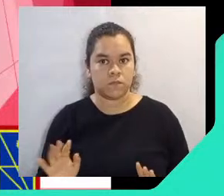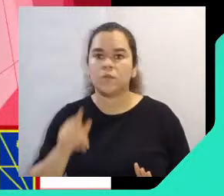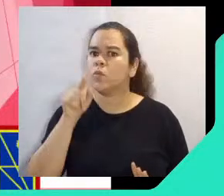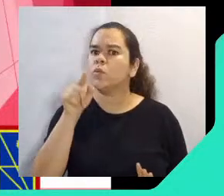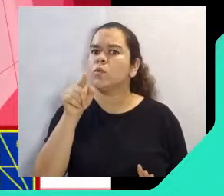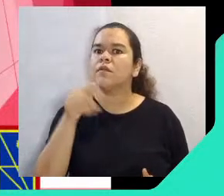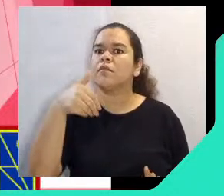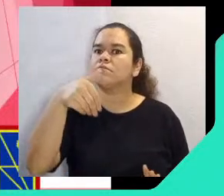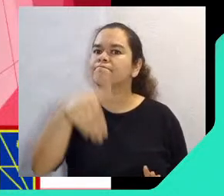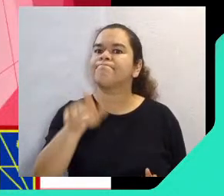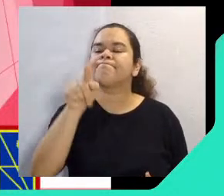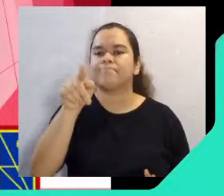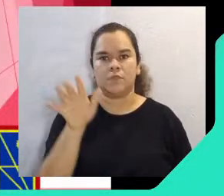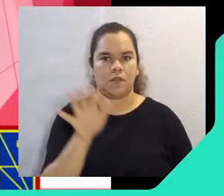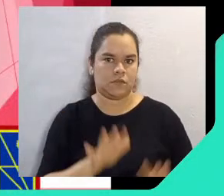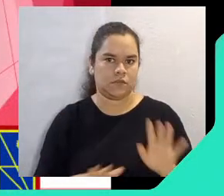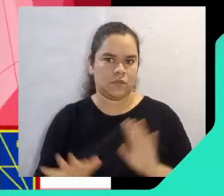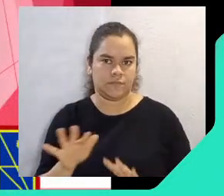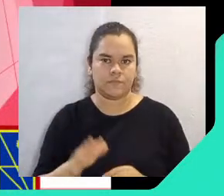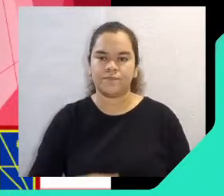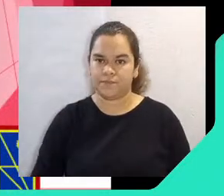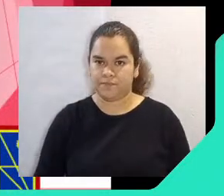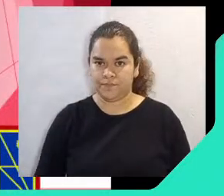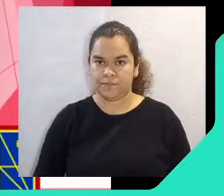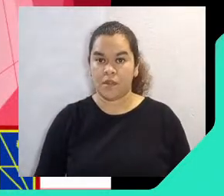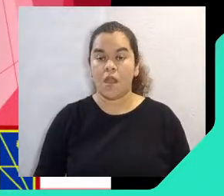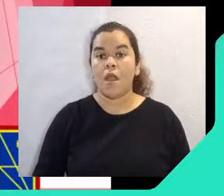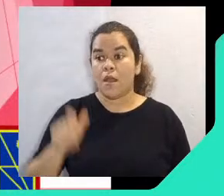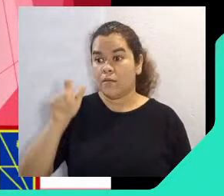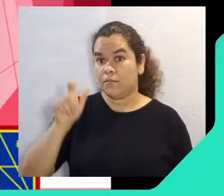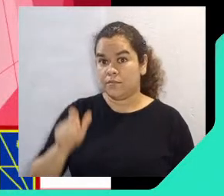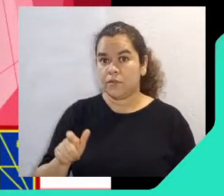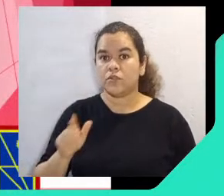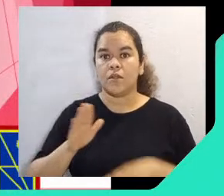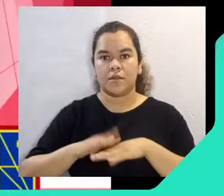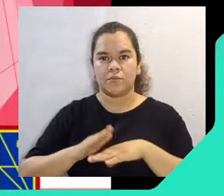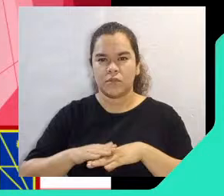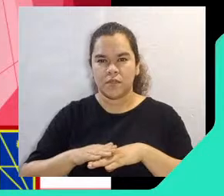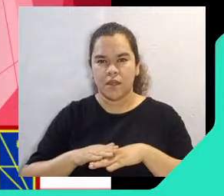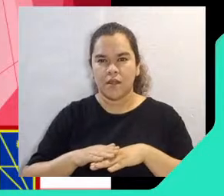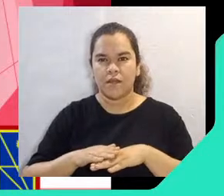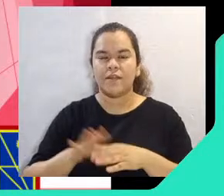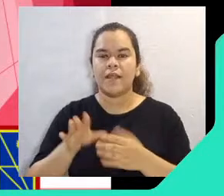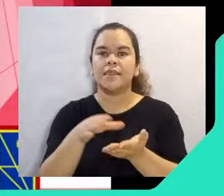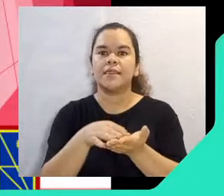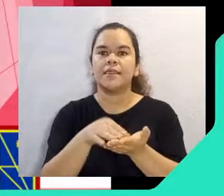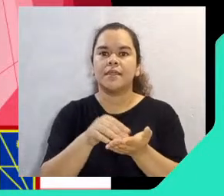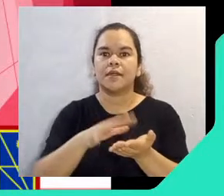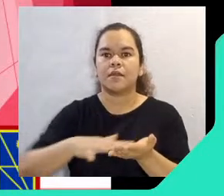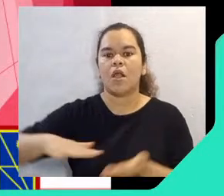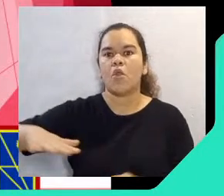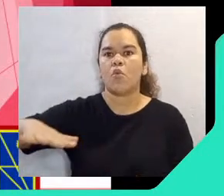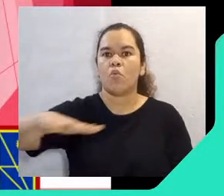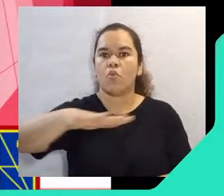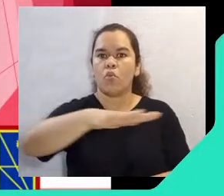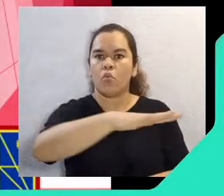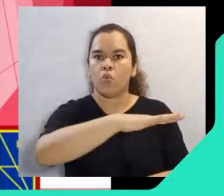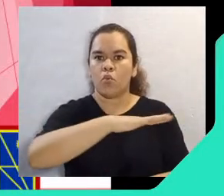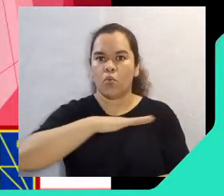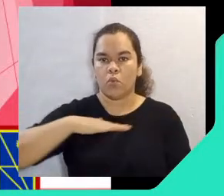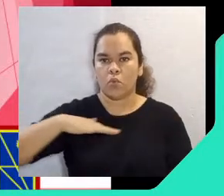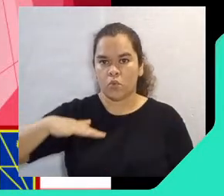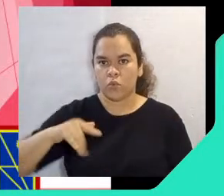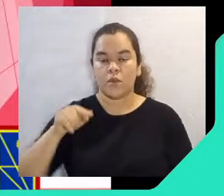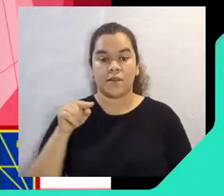de mañana van a hacer. El agrimensor se va a ocupar de todas esas tareas que se refieren pura